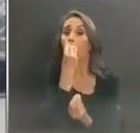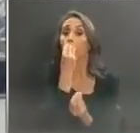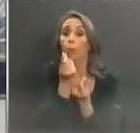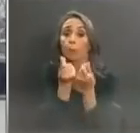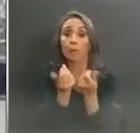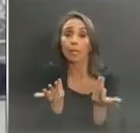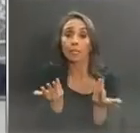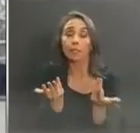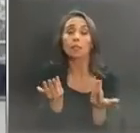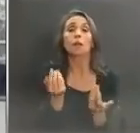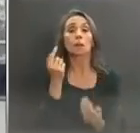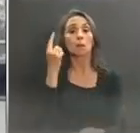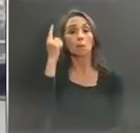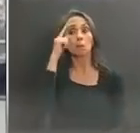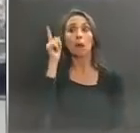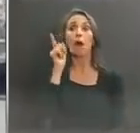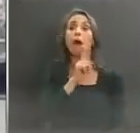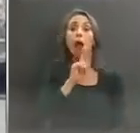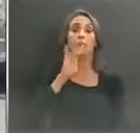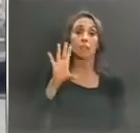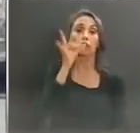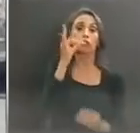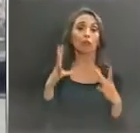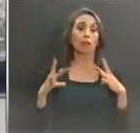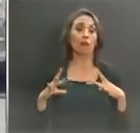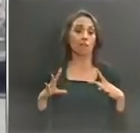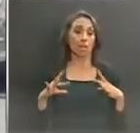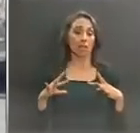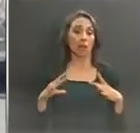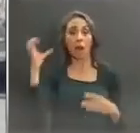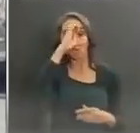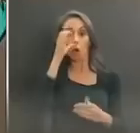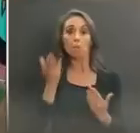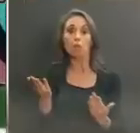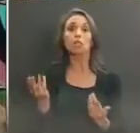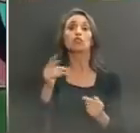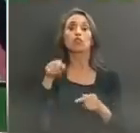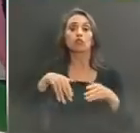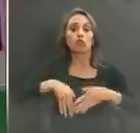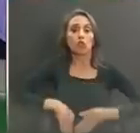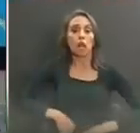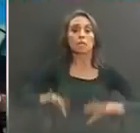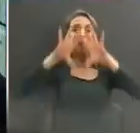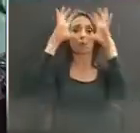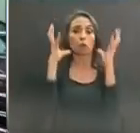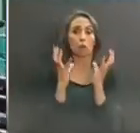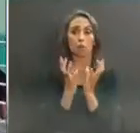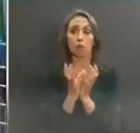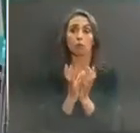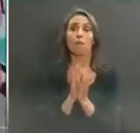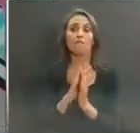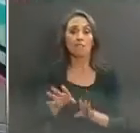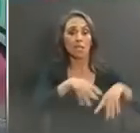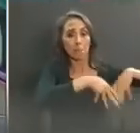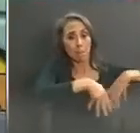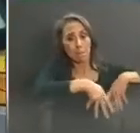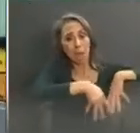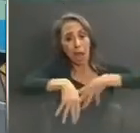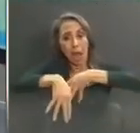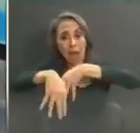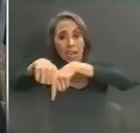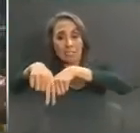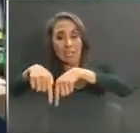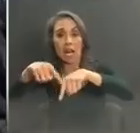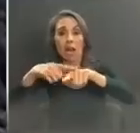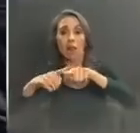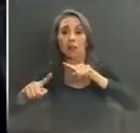para buscar al final la felicidad, que es por eso es que estamos en este mundo. Hacia el término de la manifestación, esas diferencias